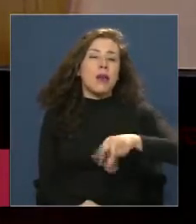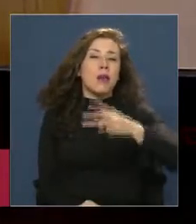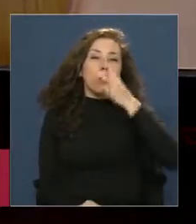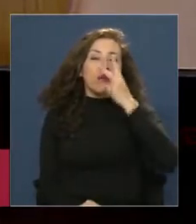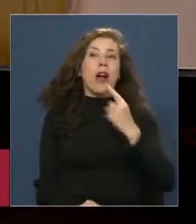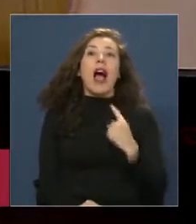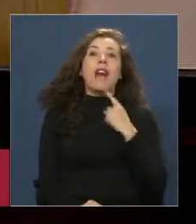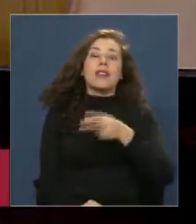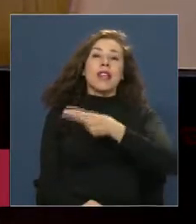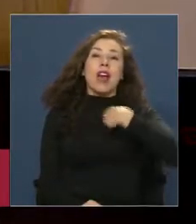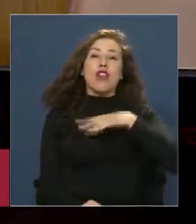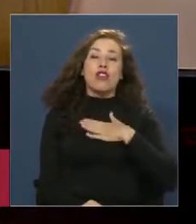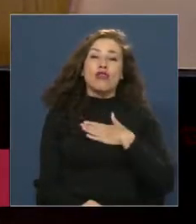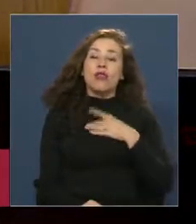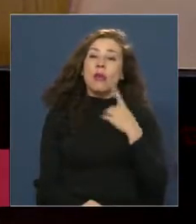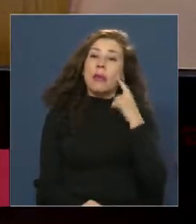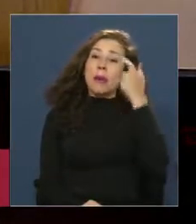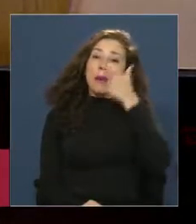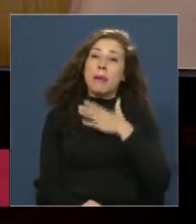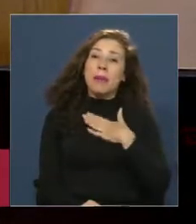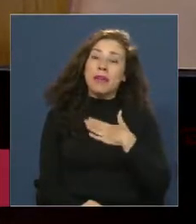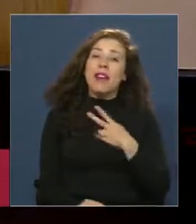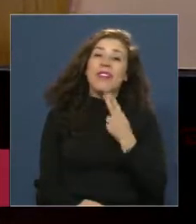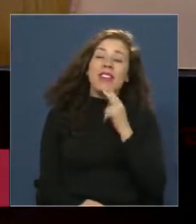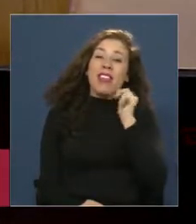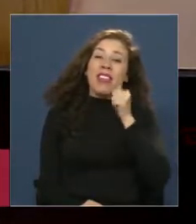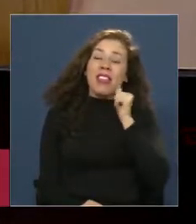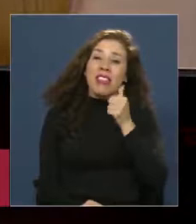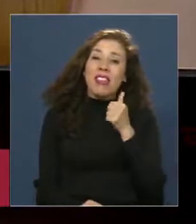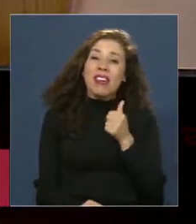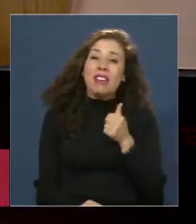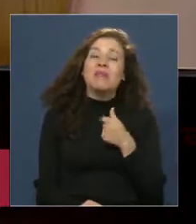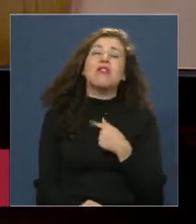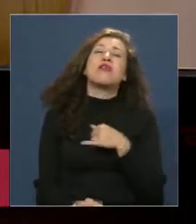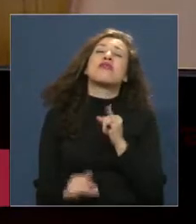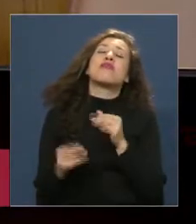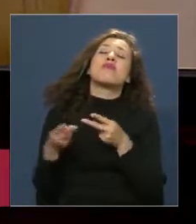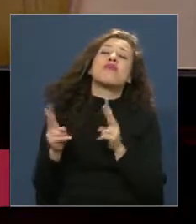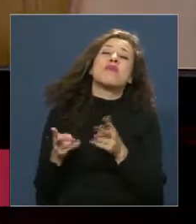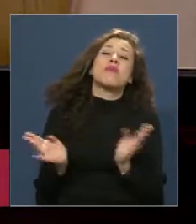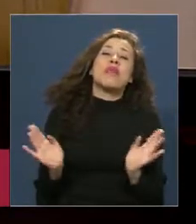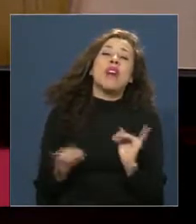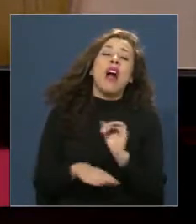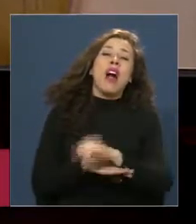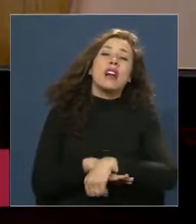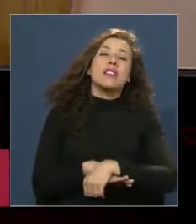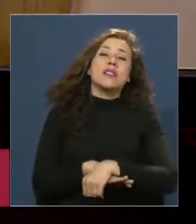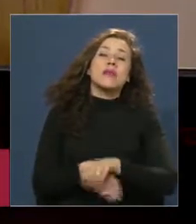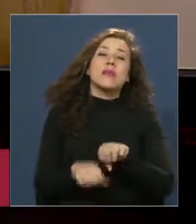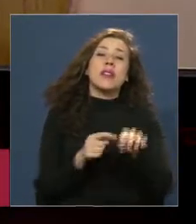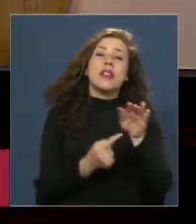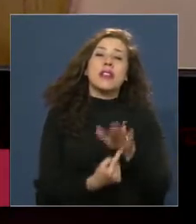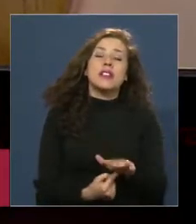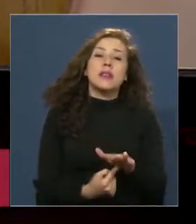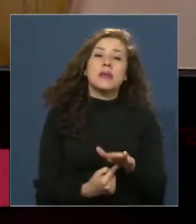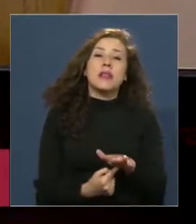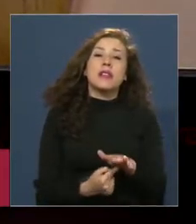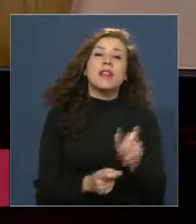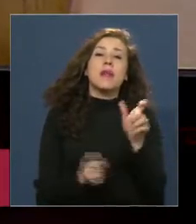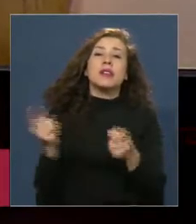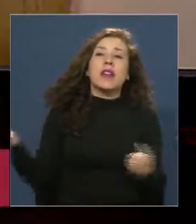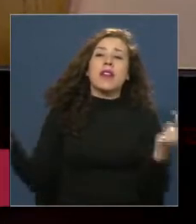personalmente pero lo personal es lo cotidiano justificamos e incluso aceptamos la discriminación en porsche al